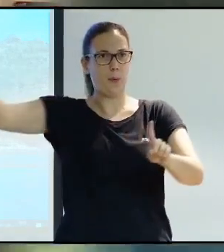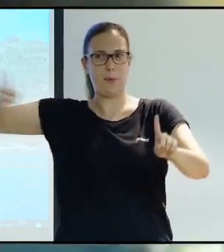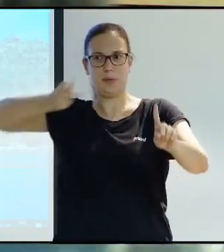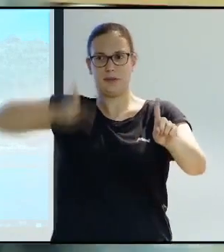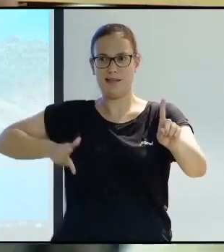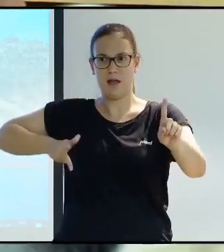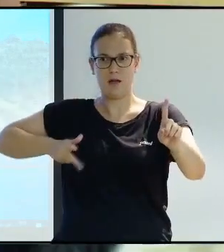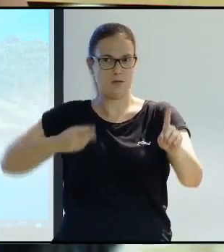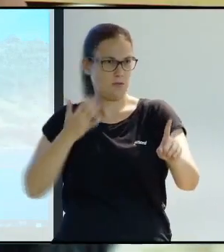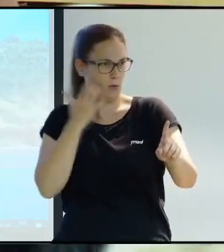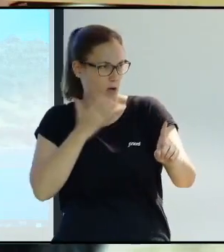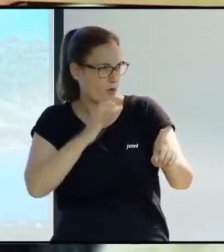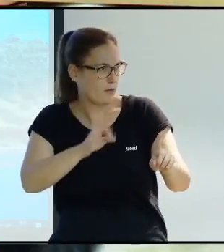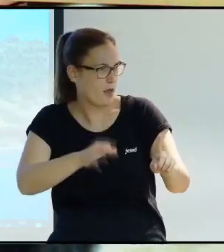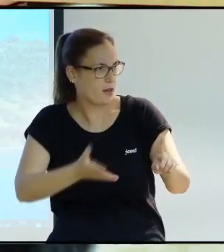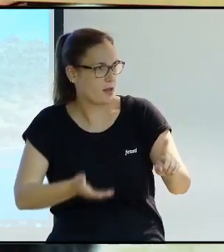es un poco raro?